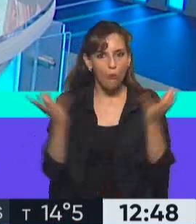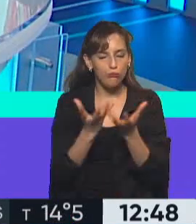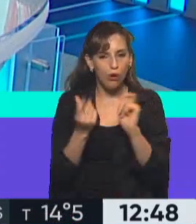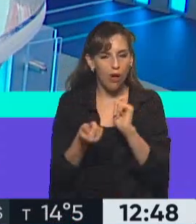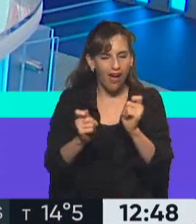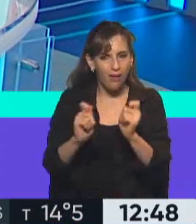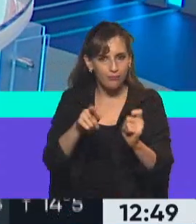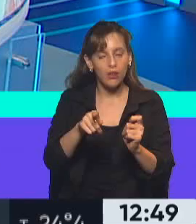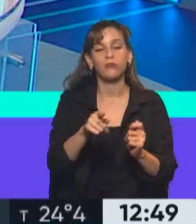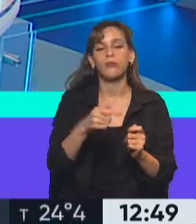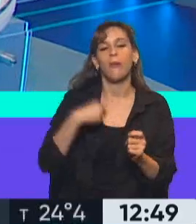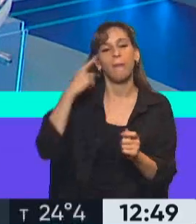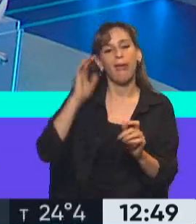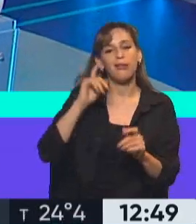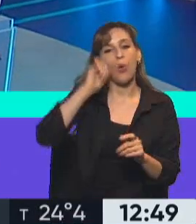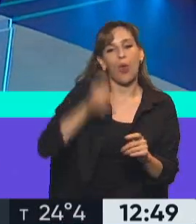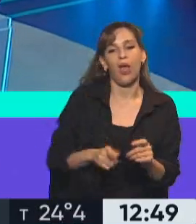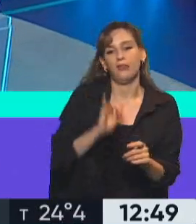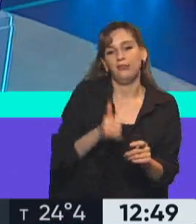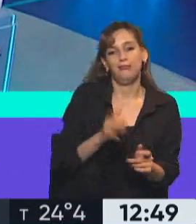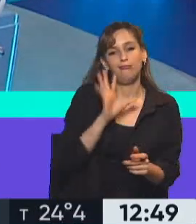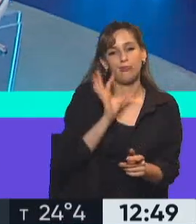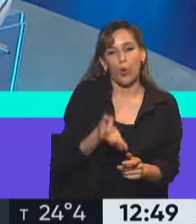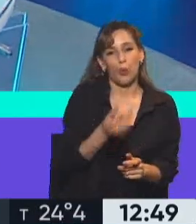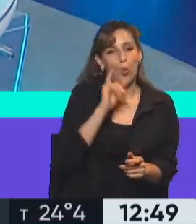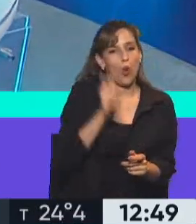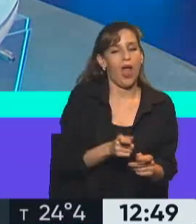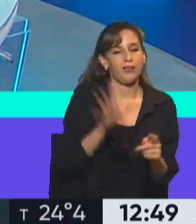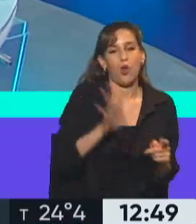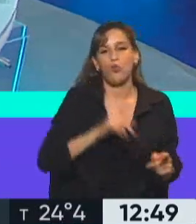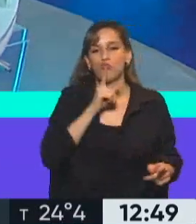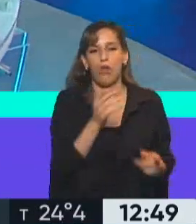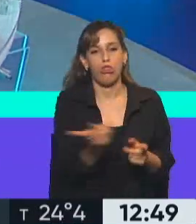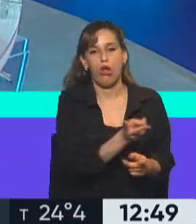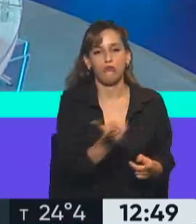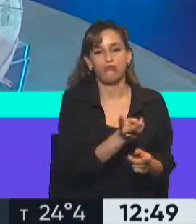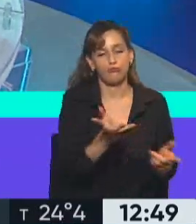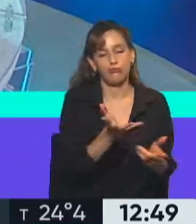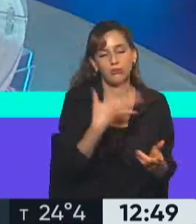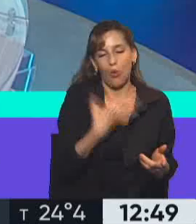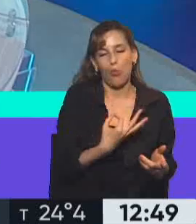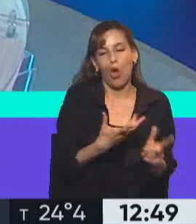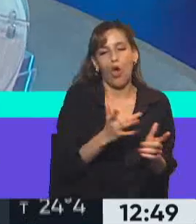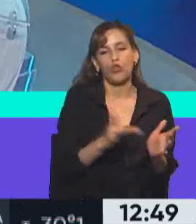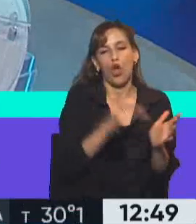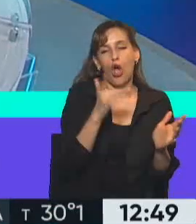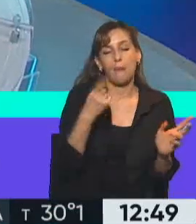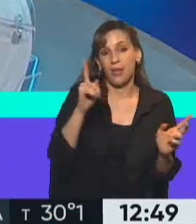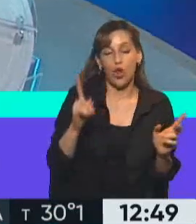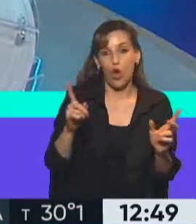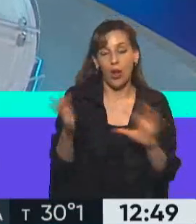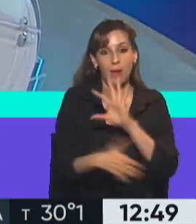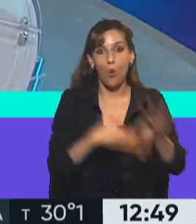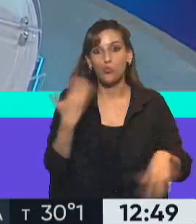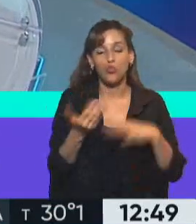puede pensar, bueno, repercusión económica en Ucrania, bueno, sí es uno de los países involucrados. En Rusia, sí es uno de los países involucrados. No, la repercusión